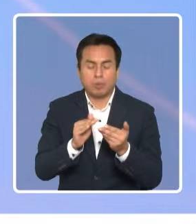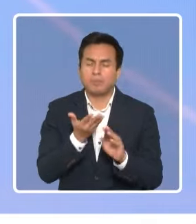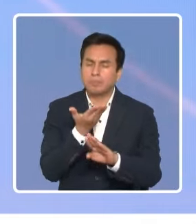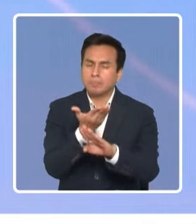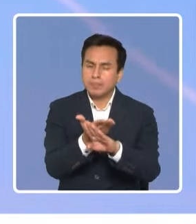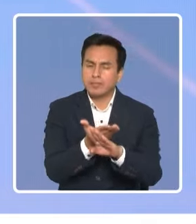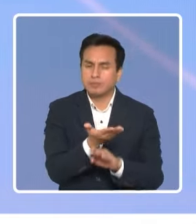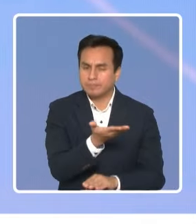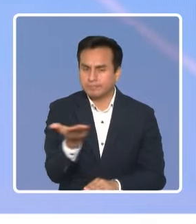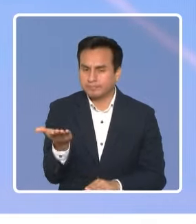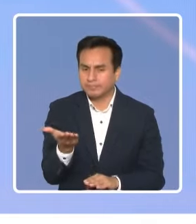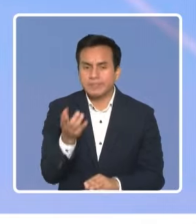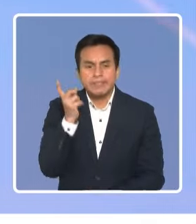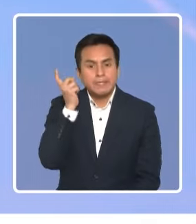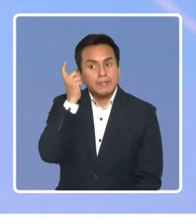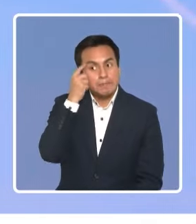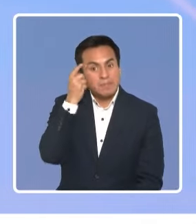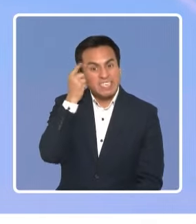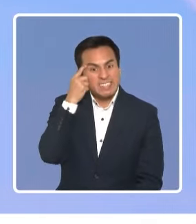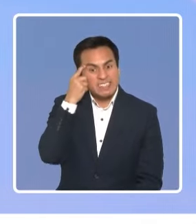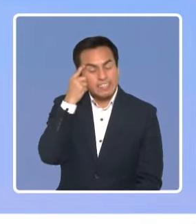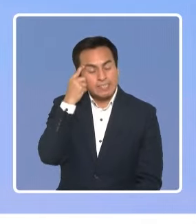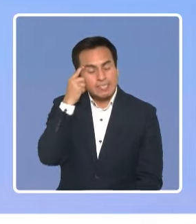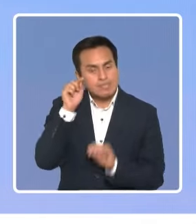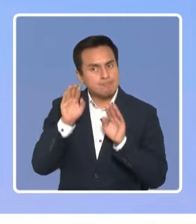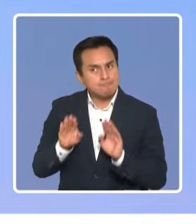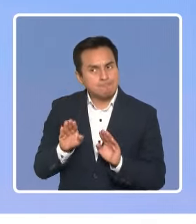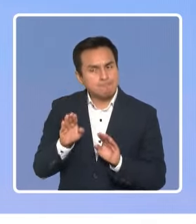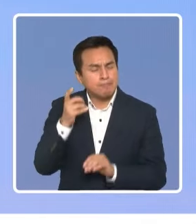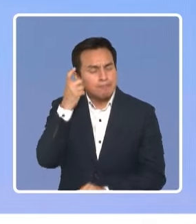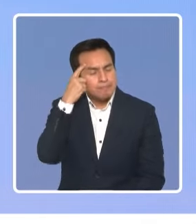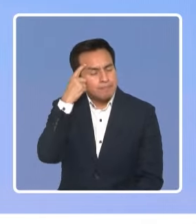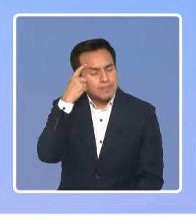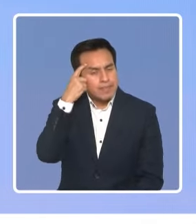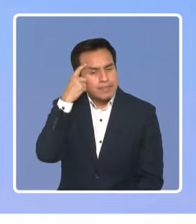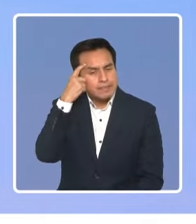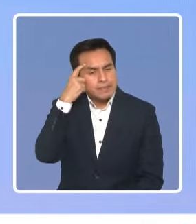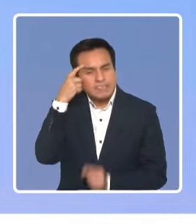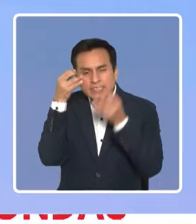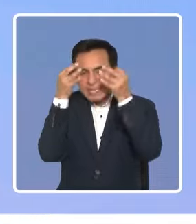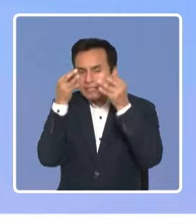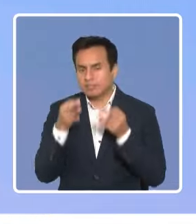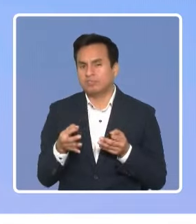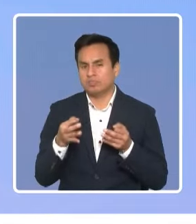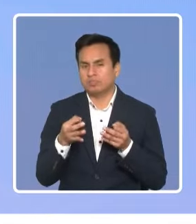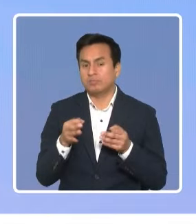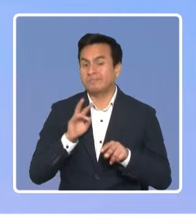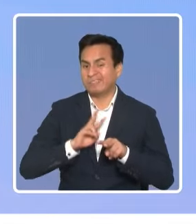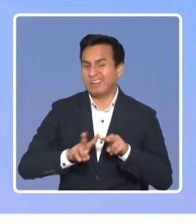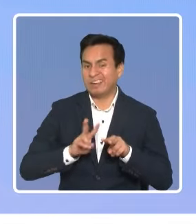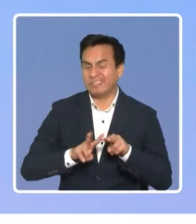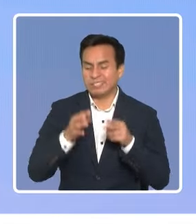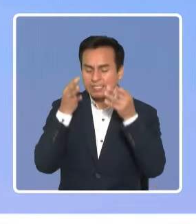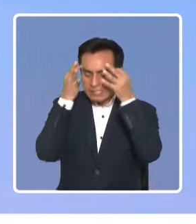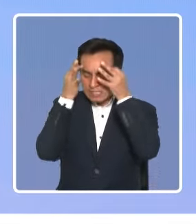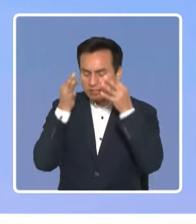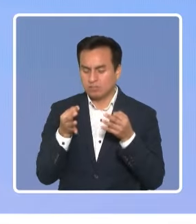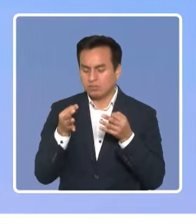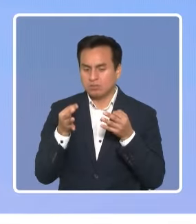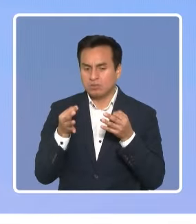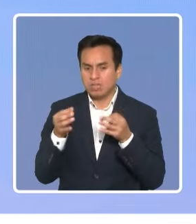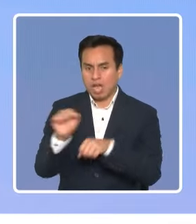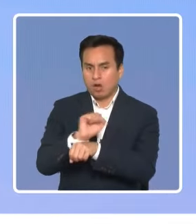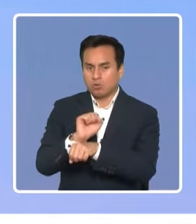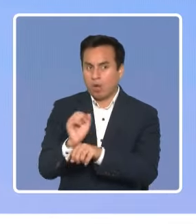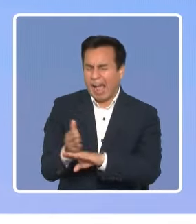Yo les pido, que piensen detenidamente un instante en la decisión que se toma antes de